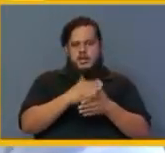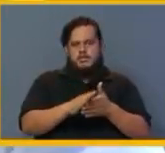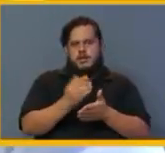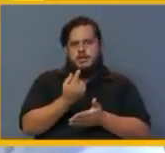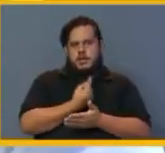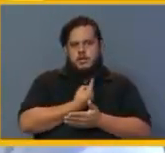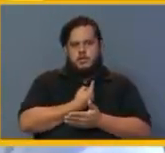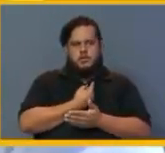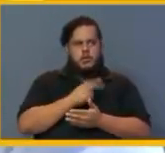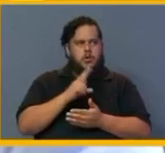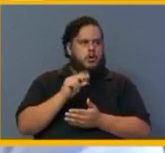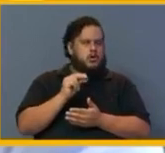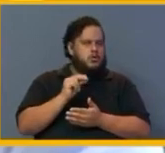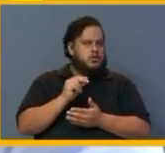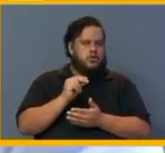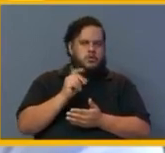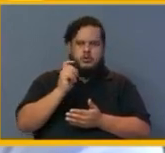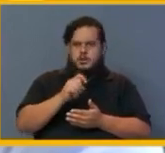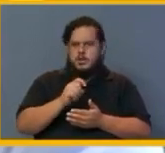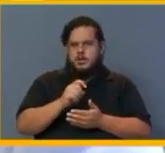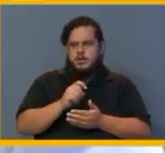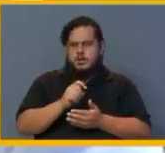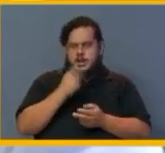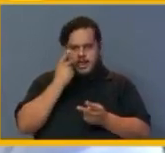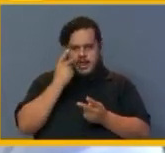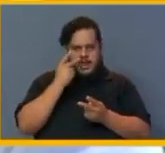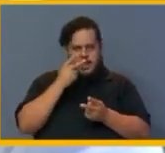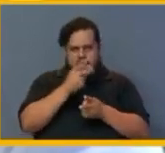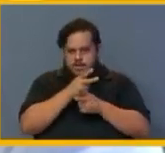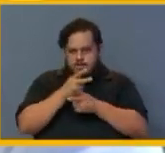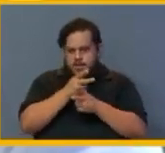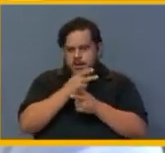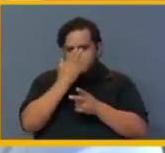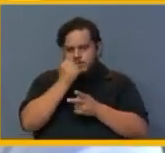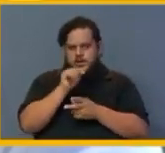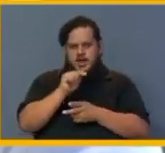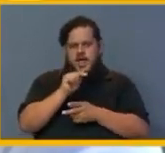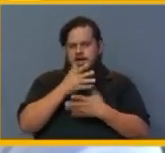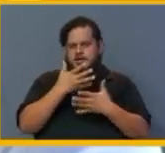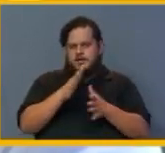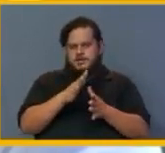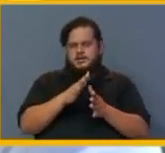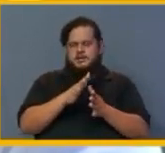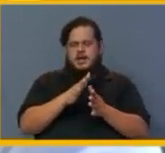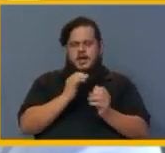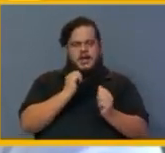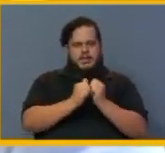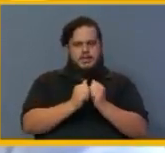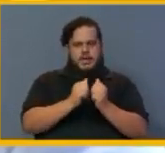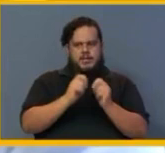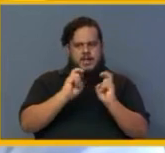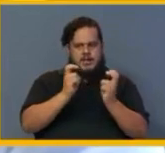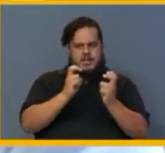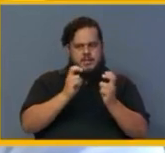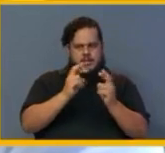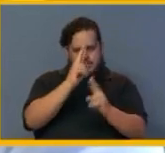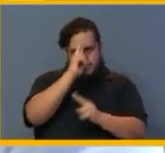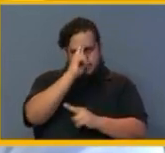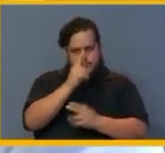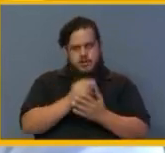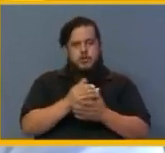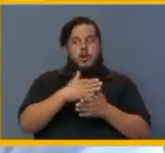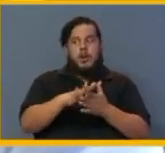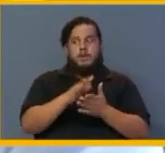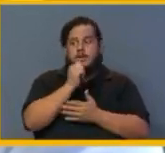tiene que estar vigilante, porque ya ahí me parece que ya pasa el tema del respeto. La parte privada del jugador,